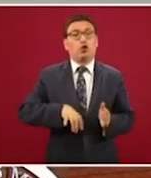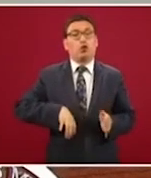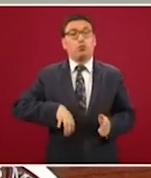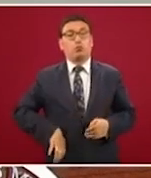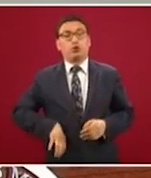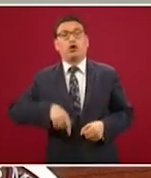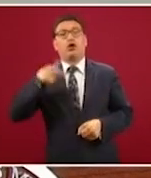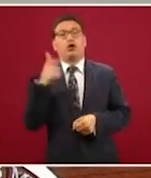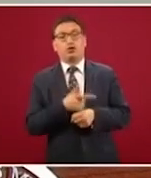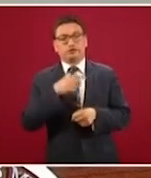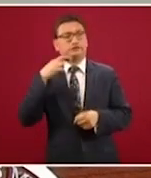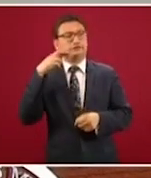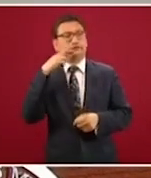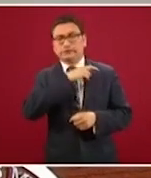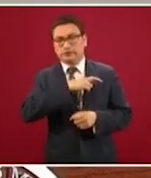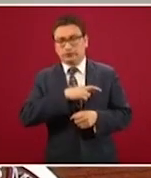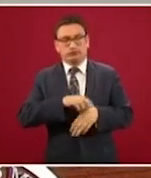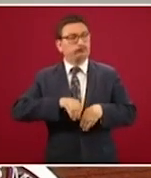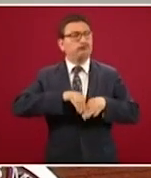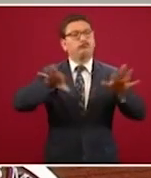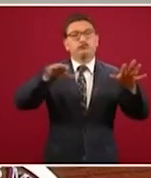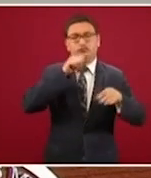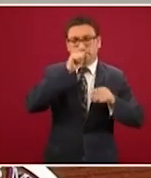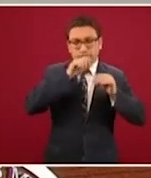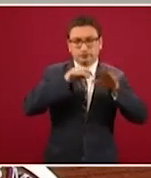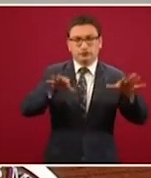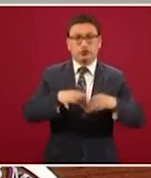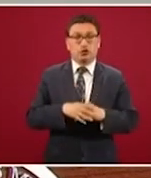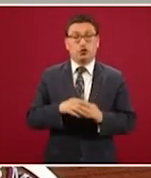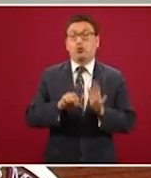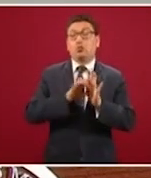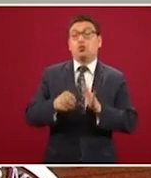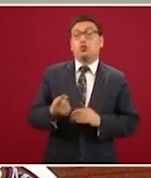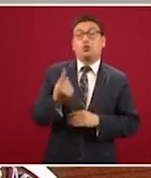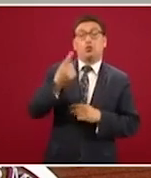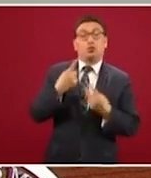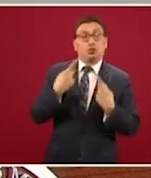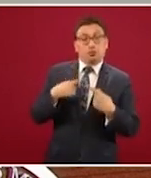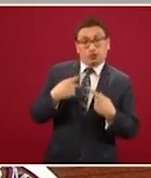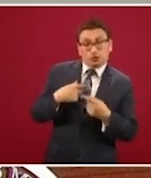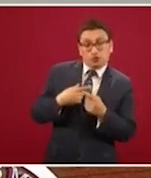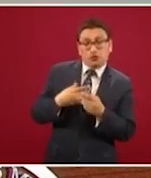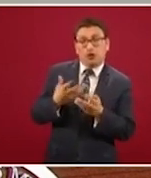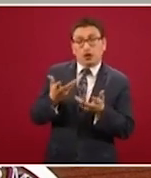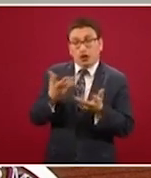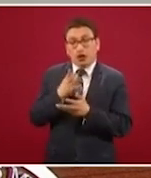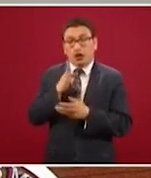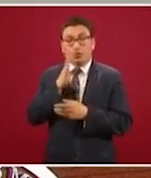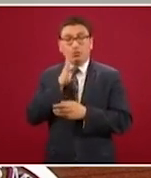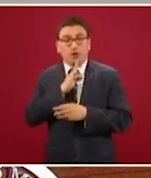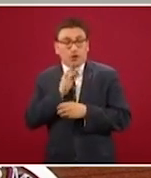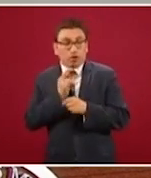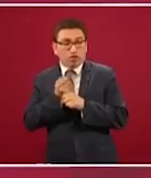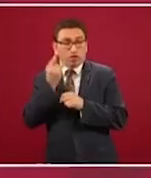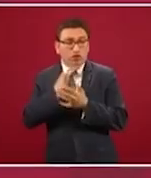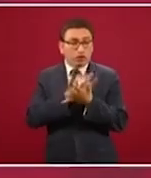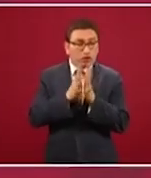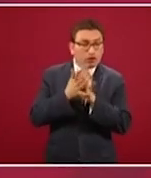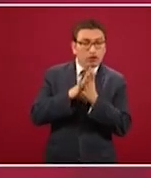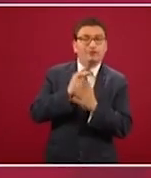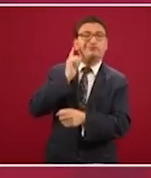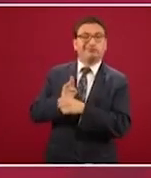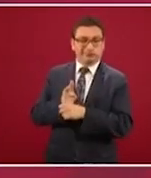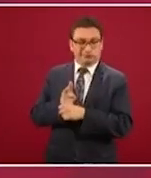se sabe. Donde alguien anda en malos pasos. Y aprovecho también